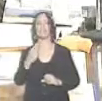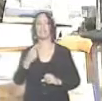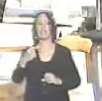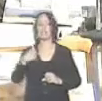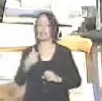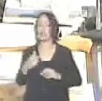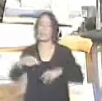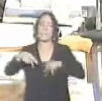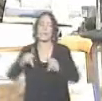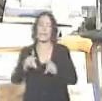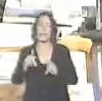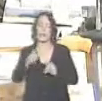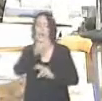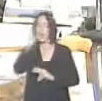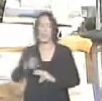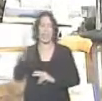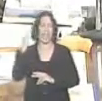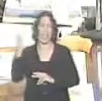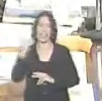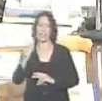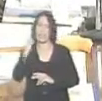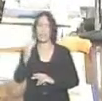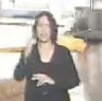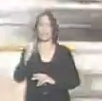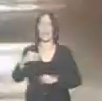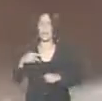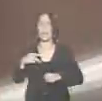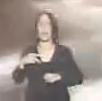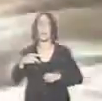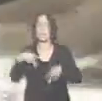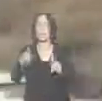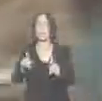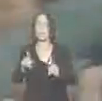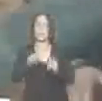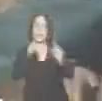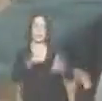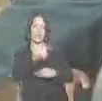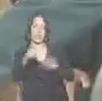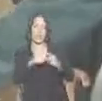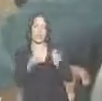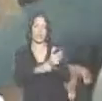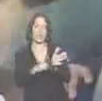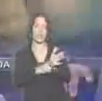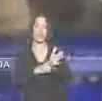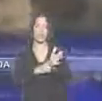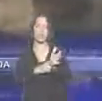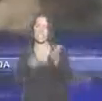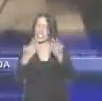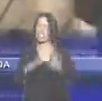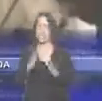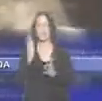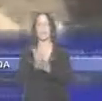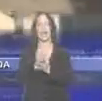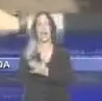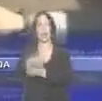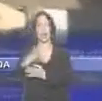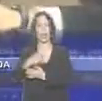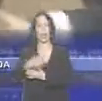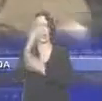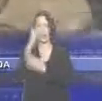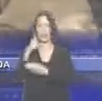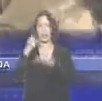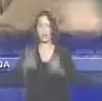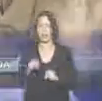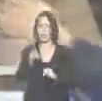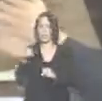funcionario de la Administración Popular de preguntar con relación a contratos y bufetes. Le estoy diciendo, y no señale más al señor secretario porque a usted es que lo voy a sacar